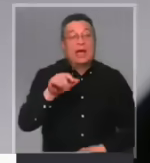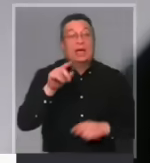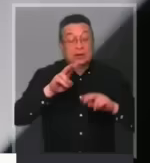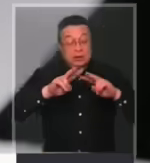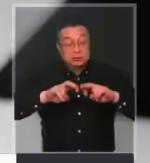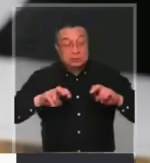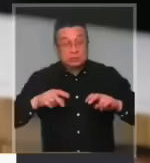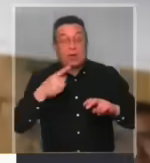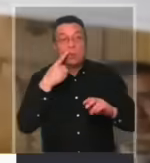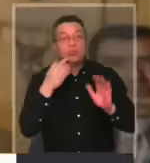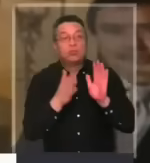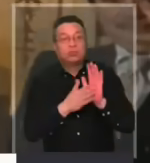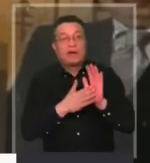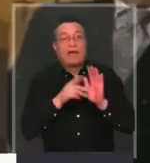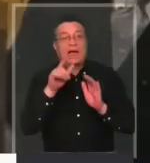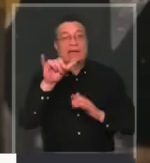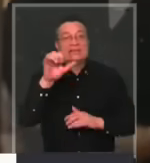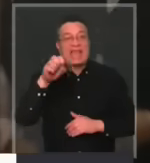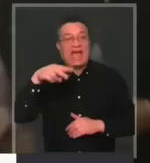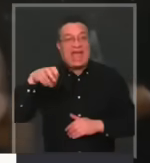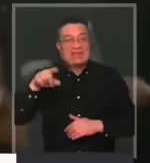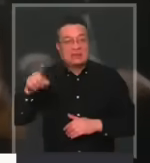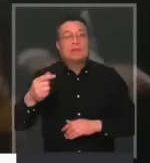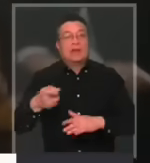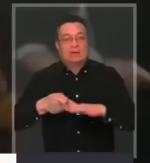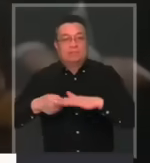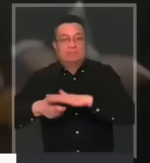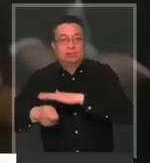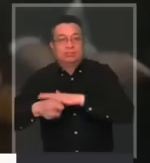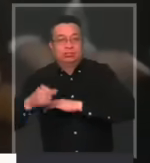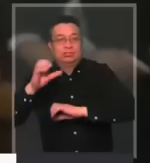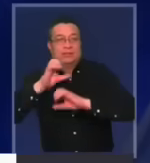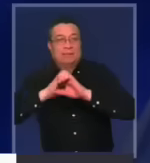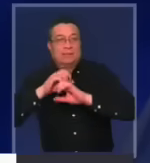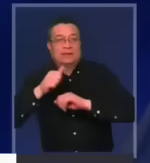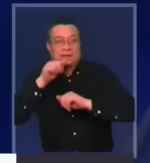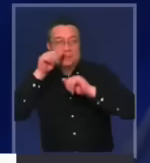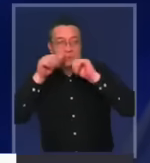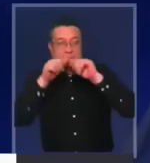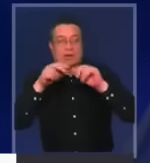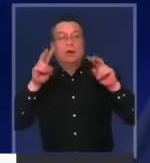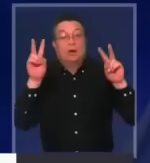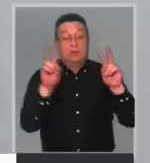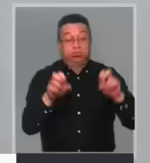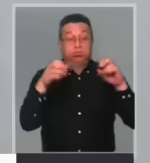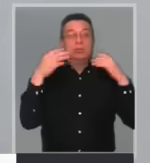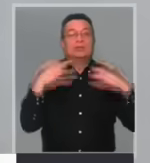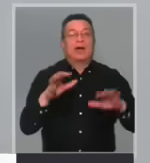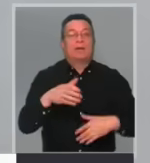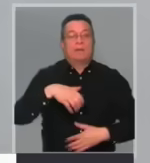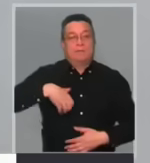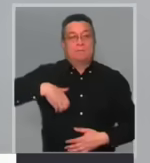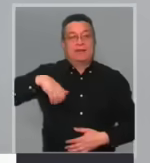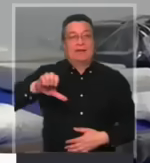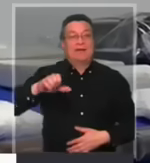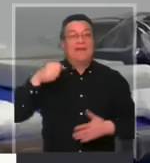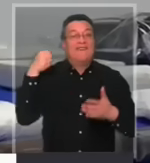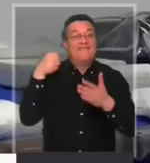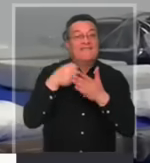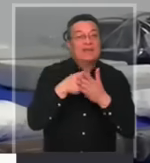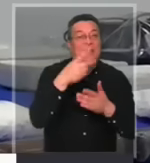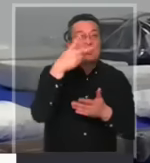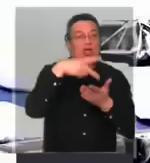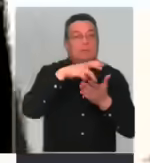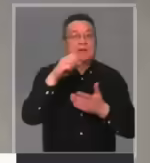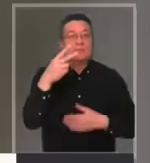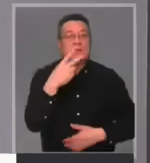acreditó que Ignacio Yáñez era financista de esta empresa de narcotráfico, la que fue desbaratada por la PDI a fines del 2022.